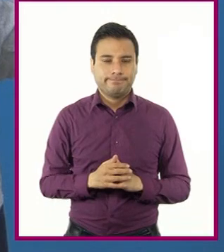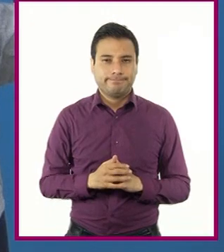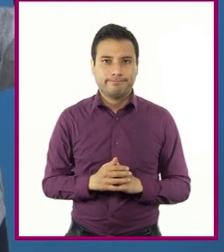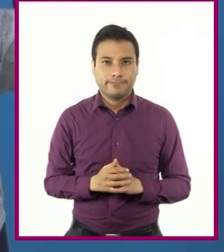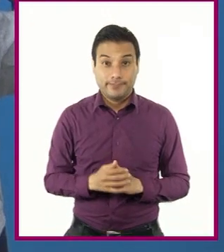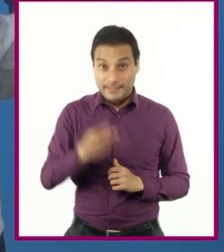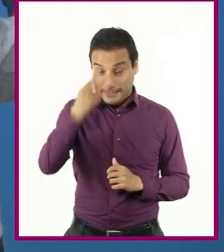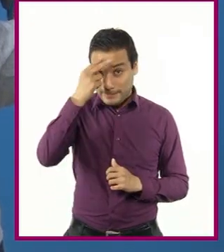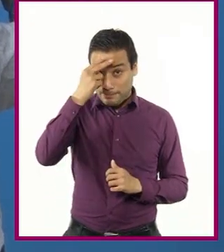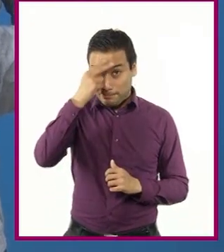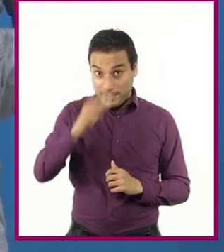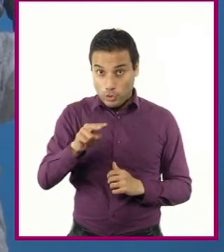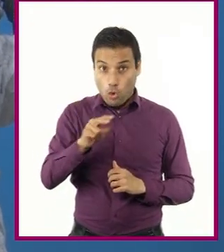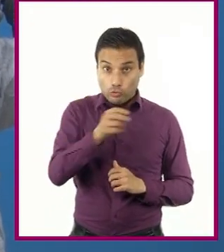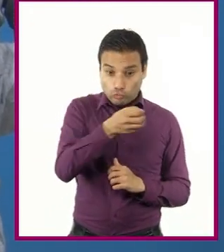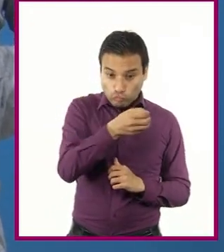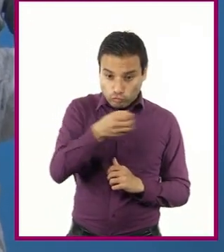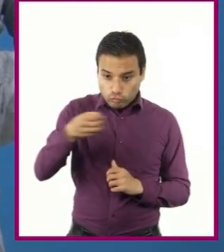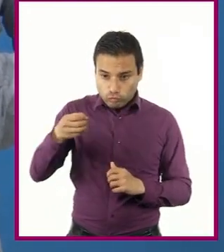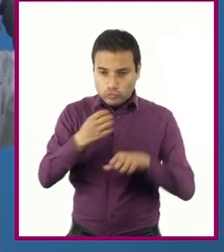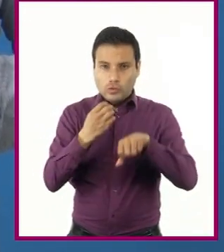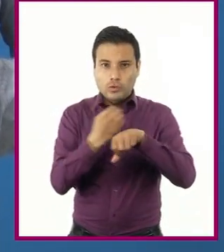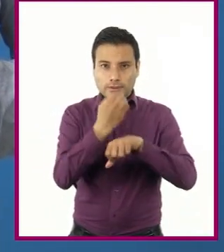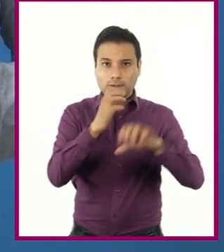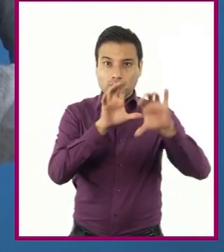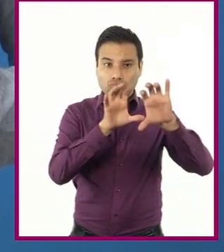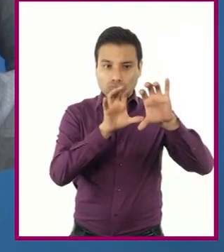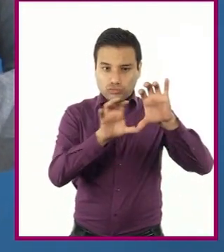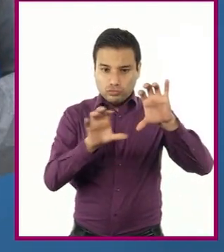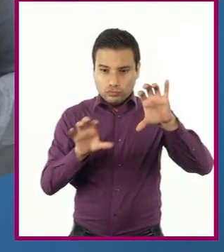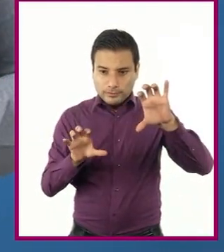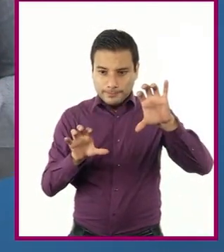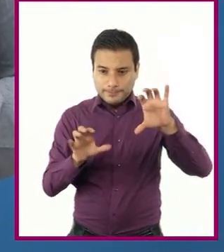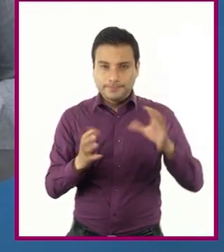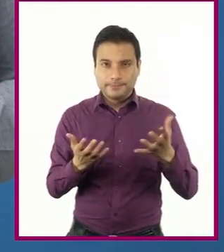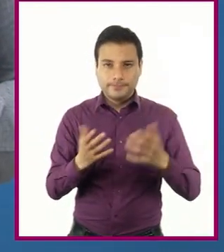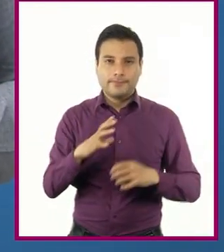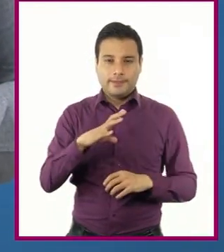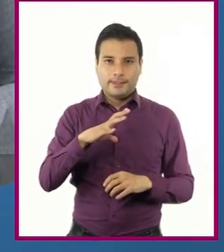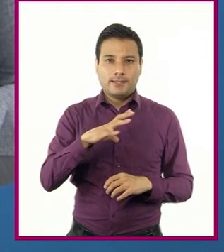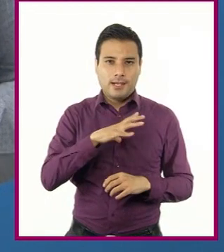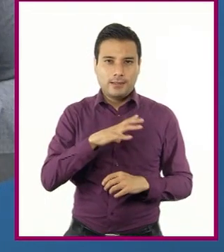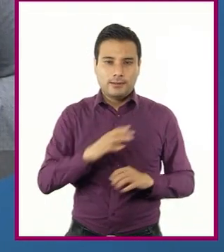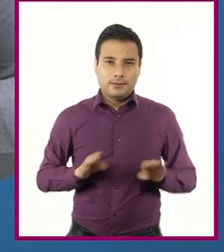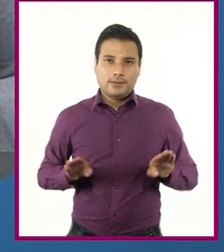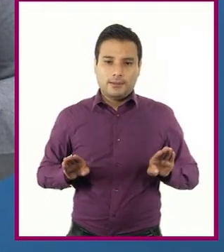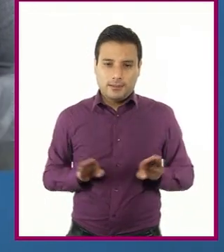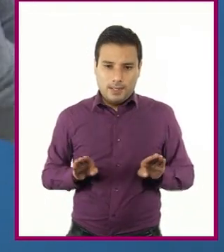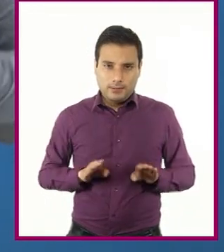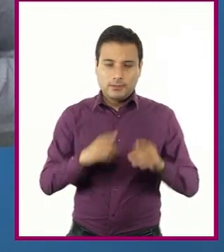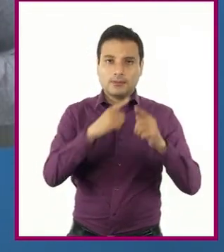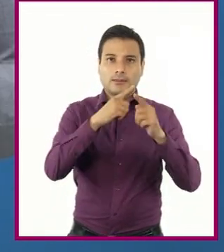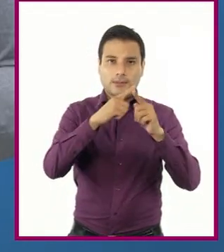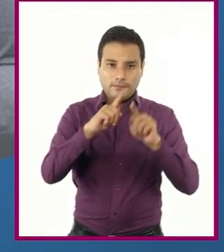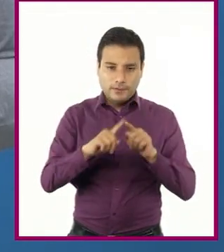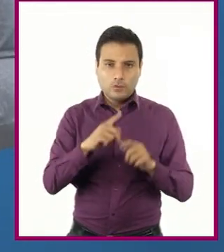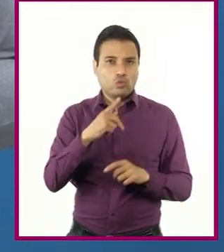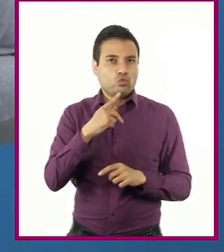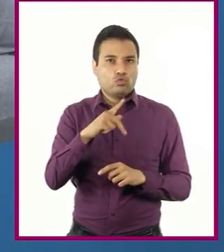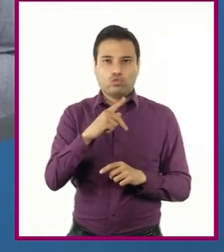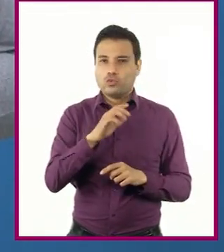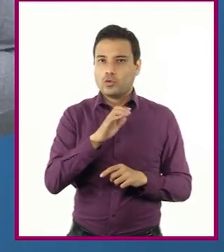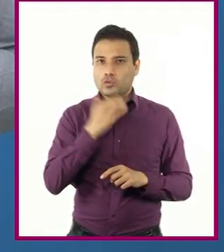del país en entidades o colectividades se expresa en una pluralidad donde se observan costumbres,